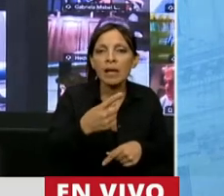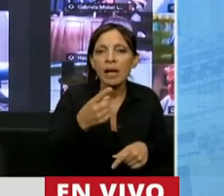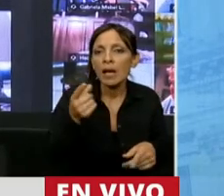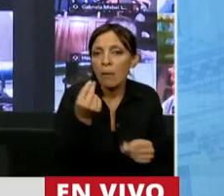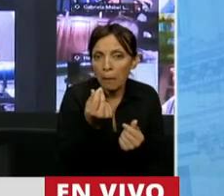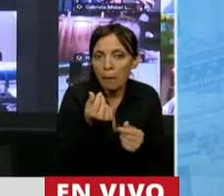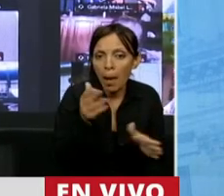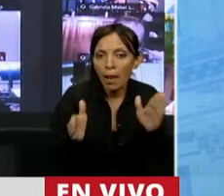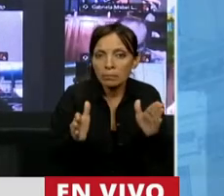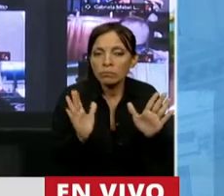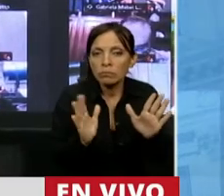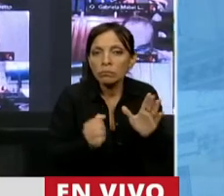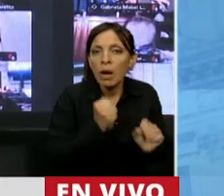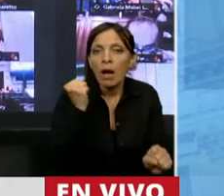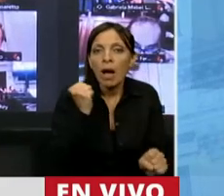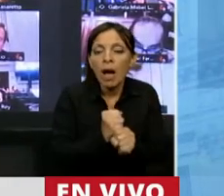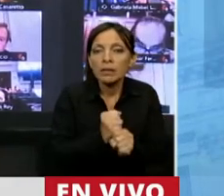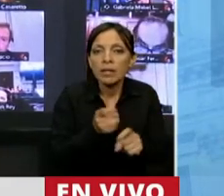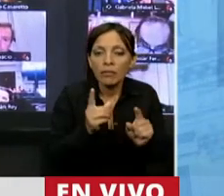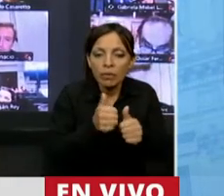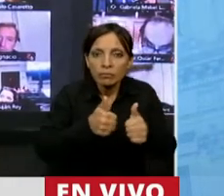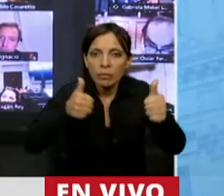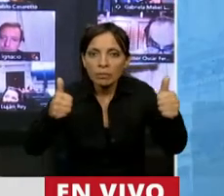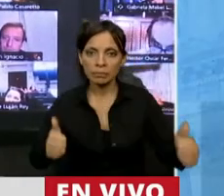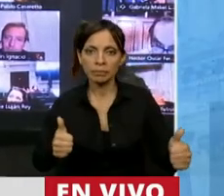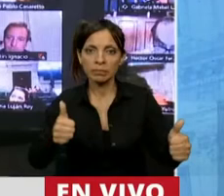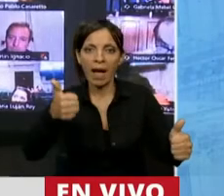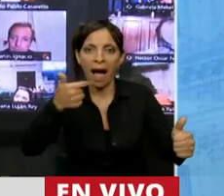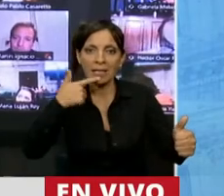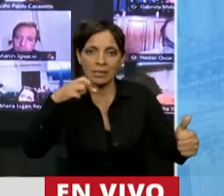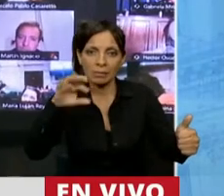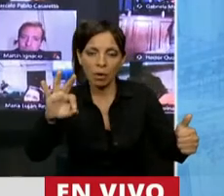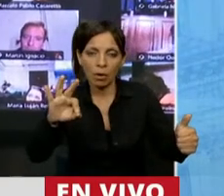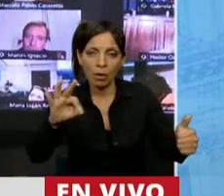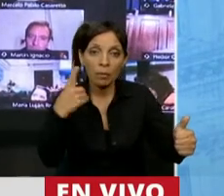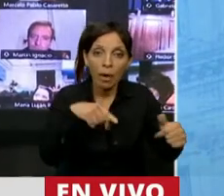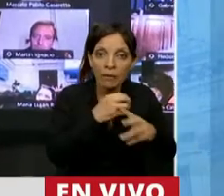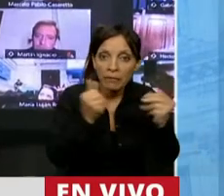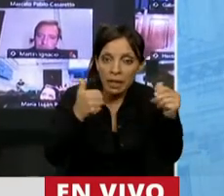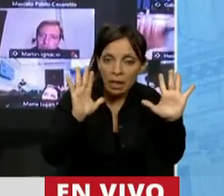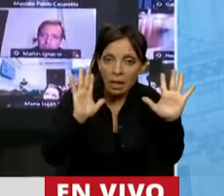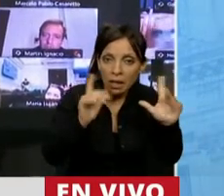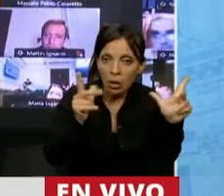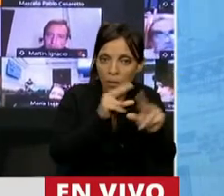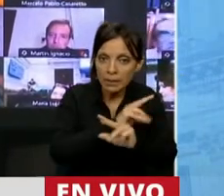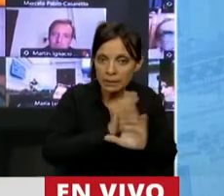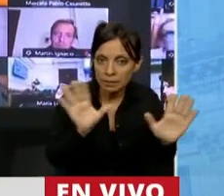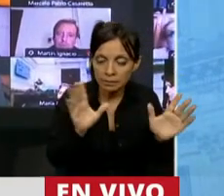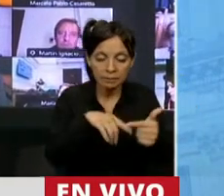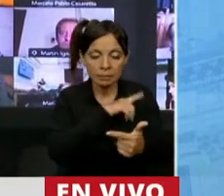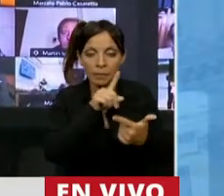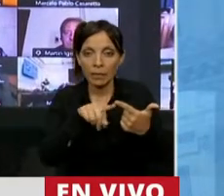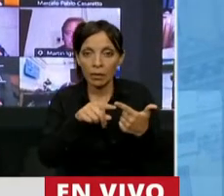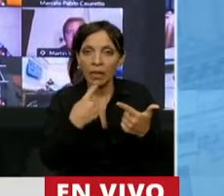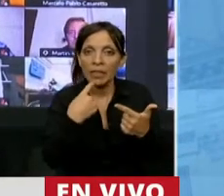cuanto haya ASPO, total o parcialmente, cosa que no hay más. Dos, que para